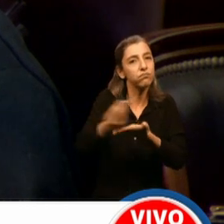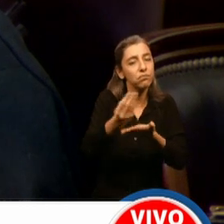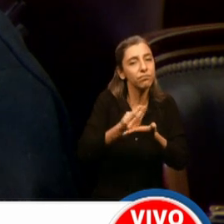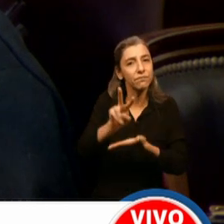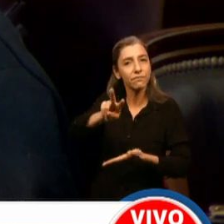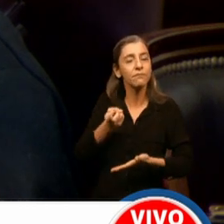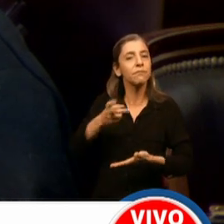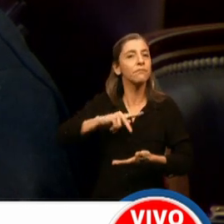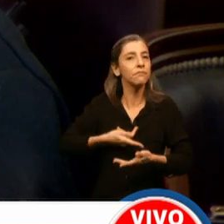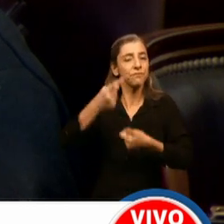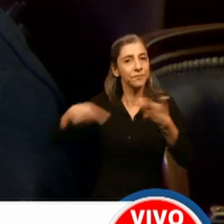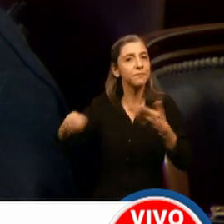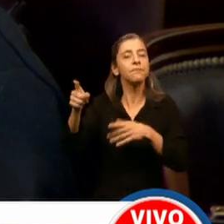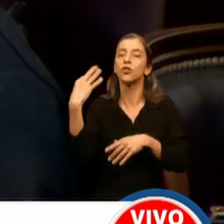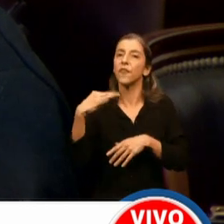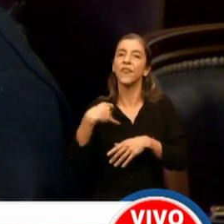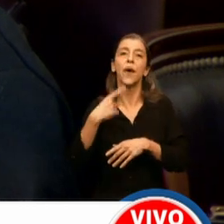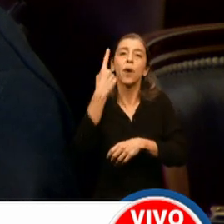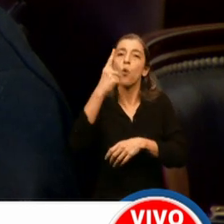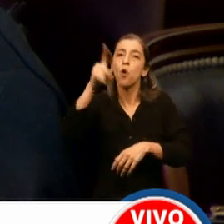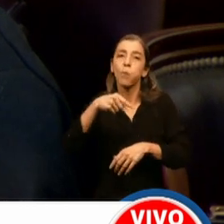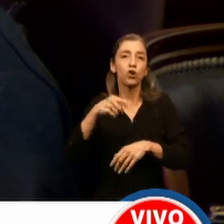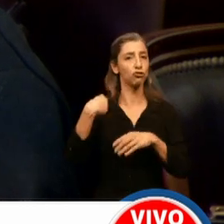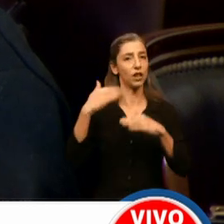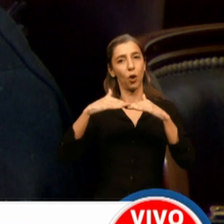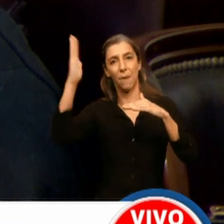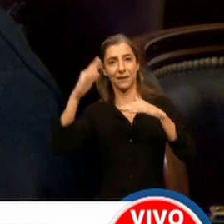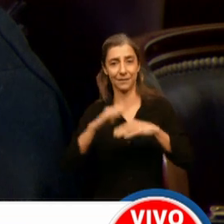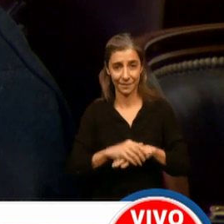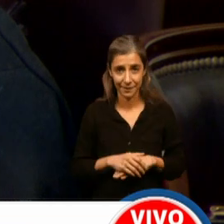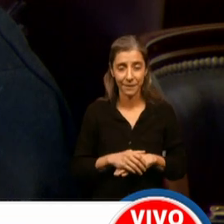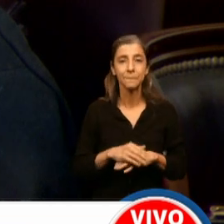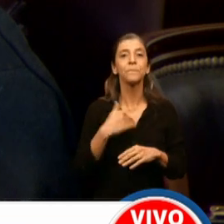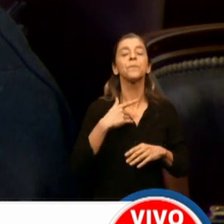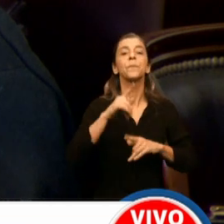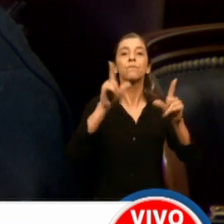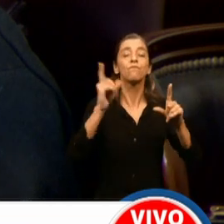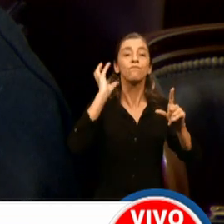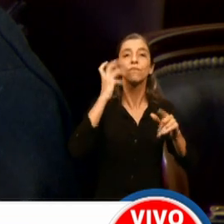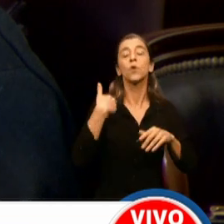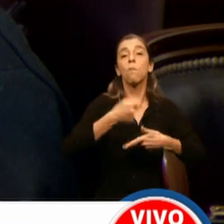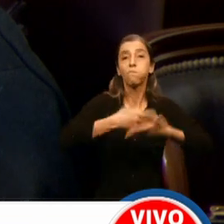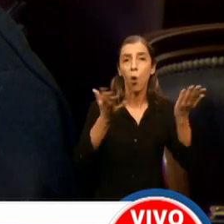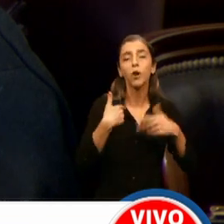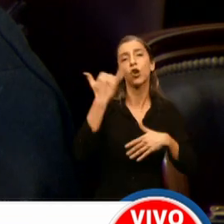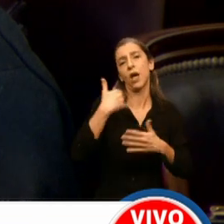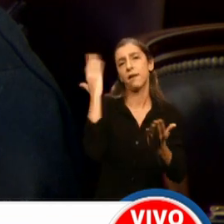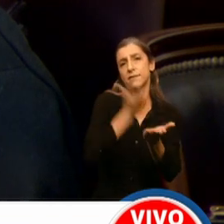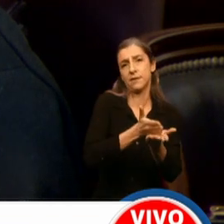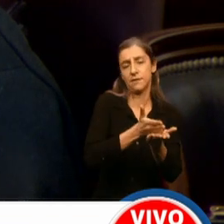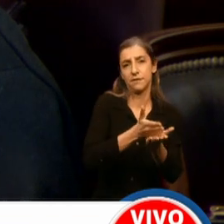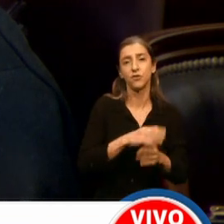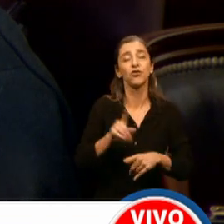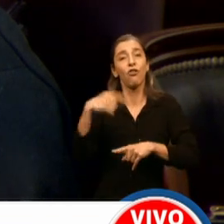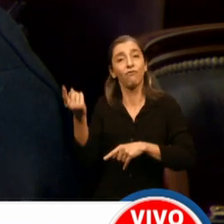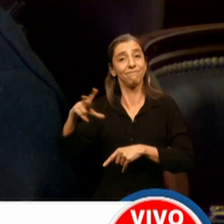intersex en un porcentaje nunca menor al 1% en los medios públicos el incumplimiento supone sanciones en el caso de